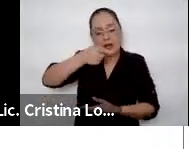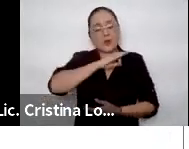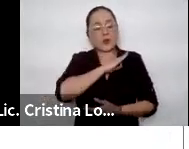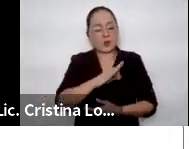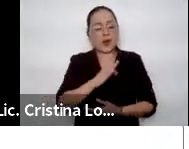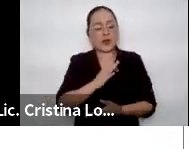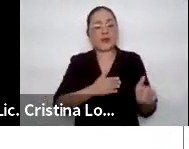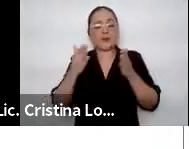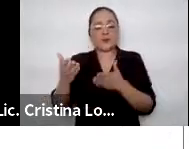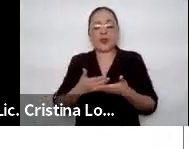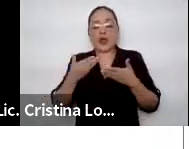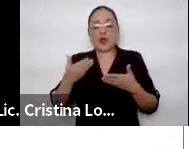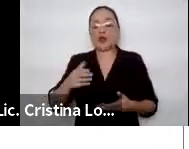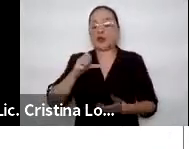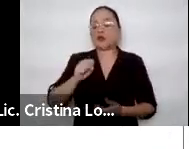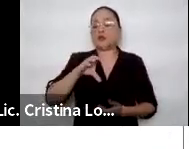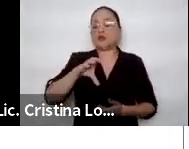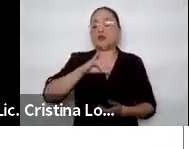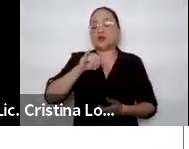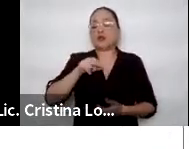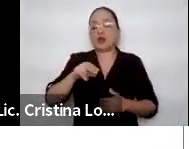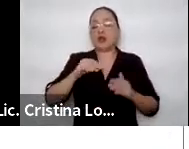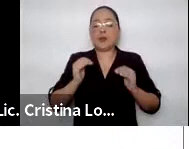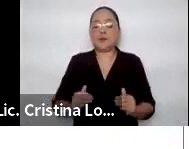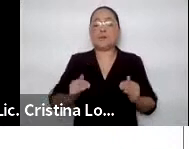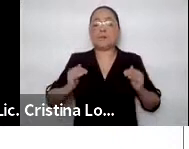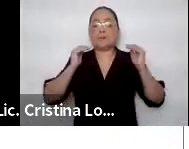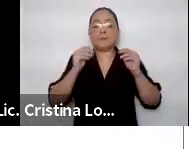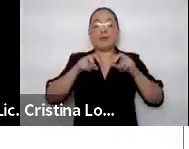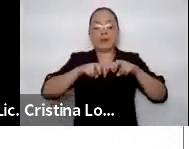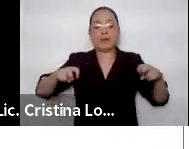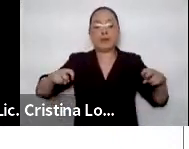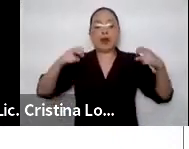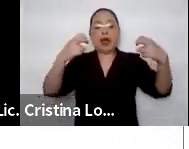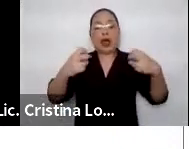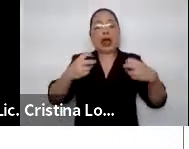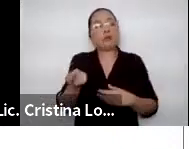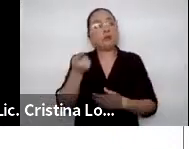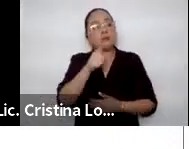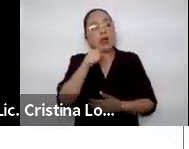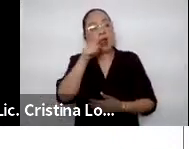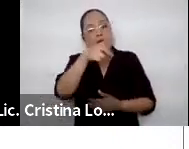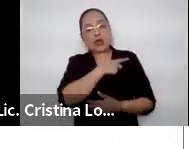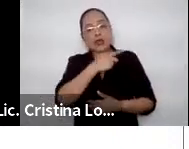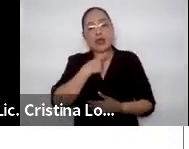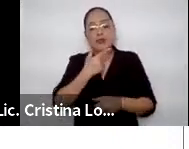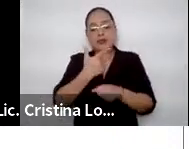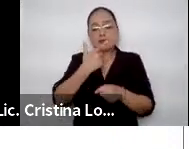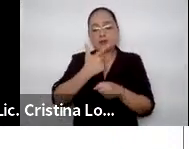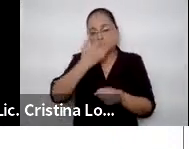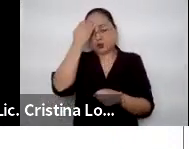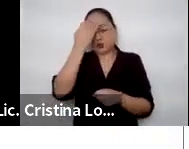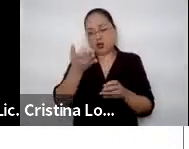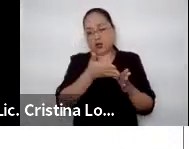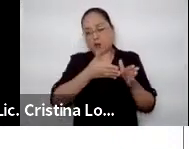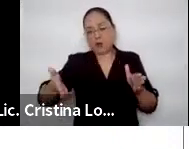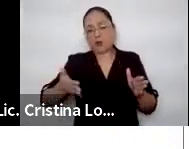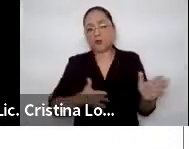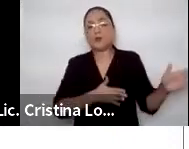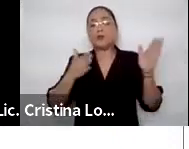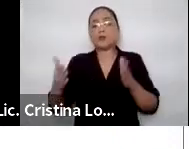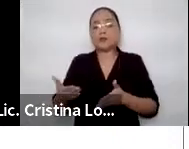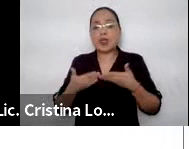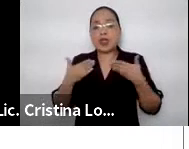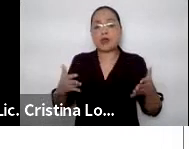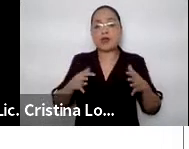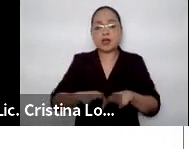de la Suprema Corte establezca el inicio de la séptima época del mismo. Pero ahora llegamos a un momento sumamente importante